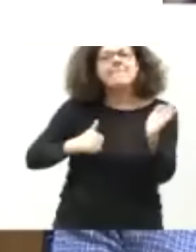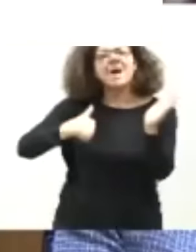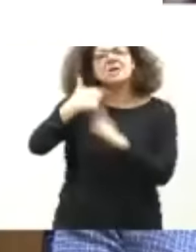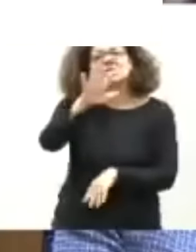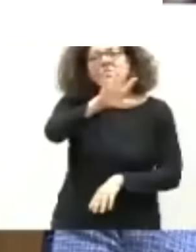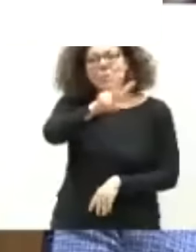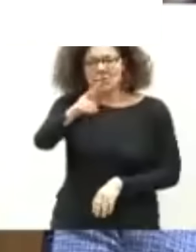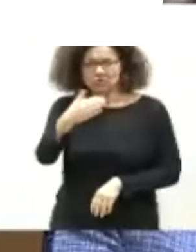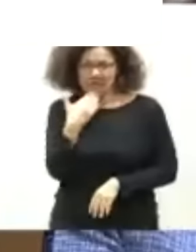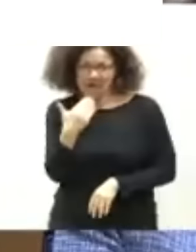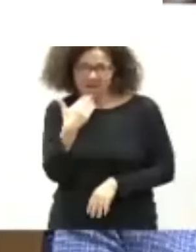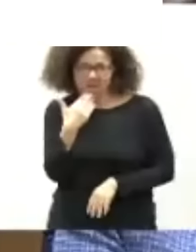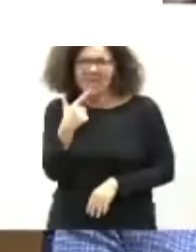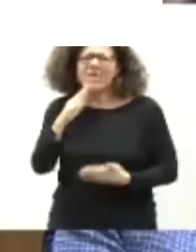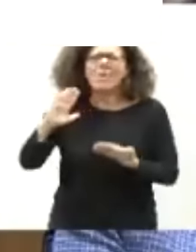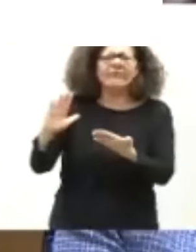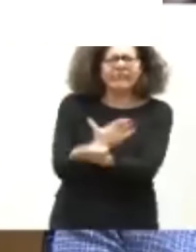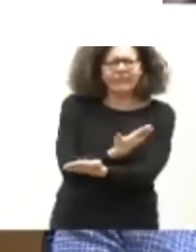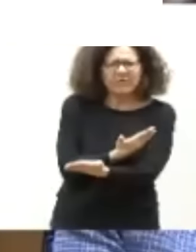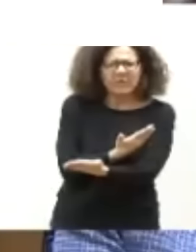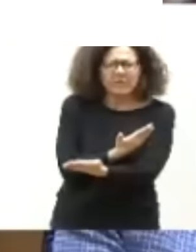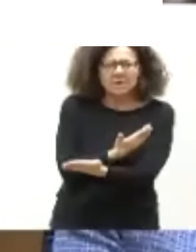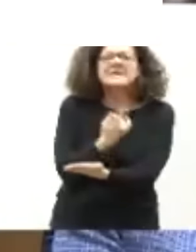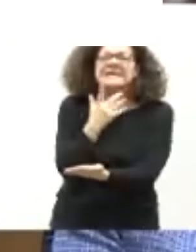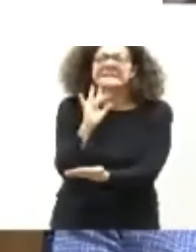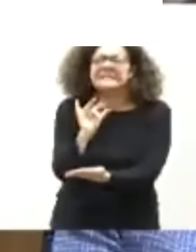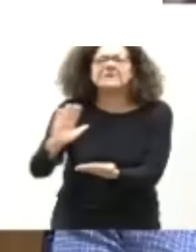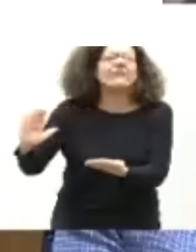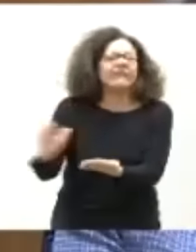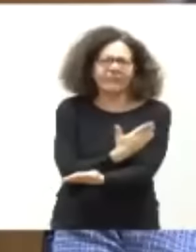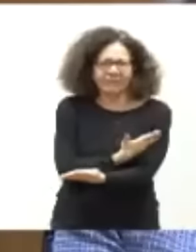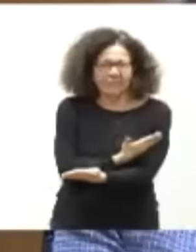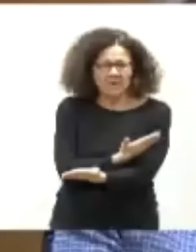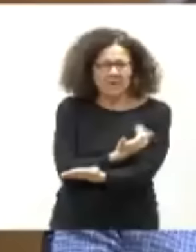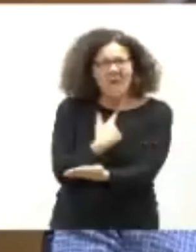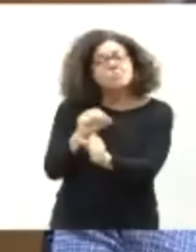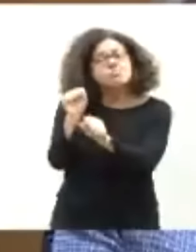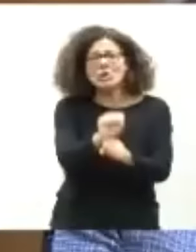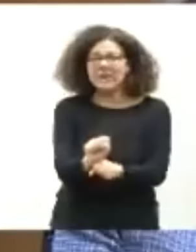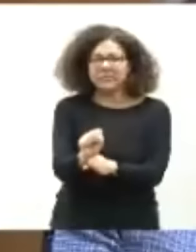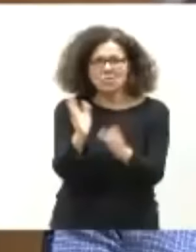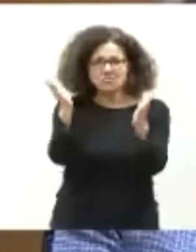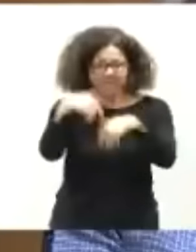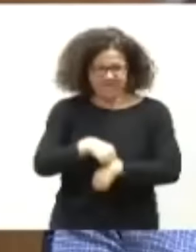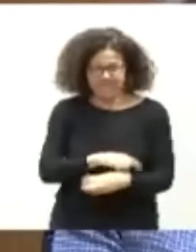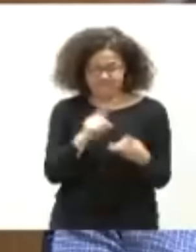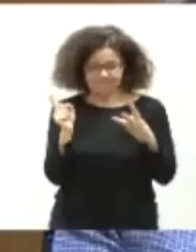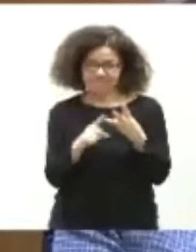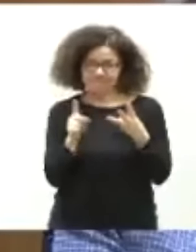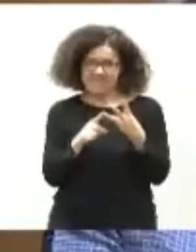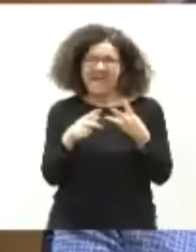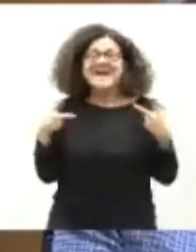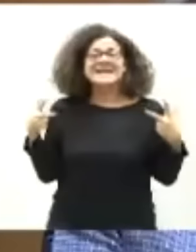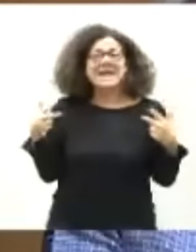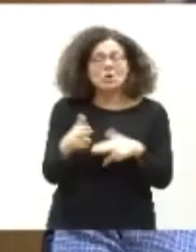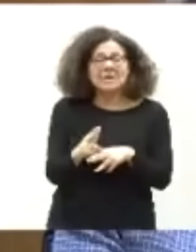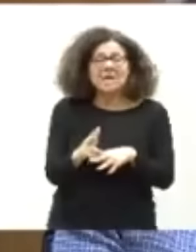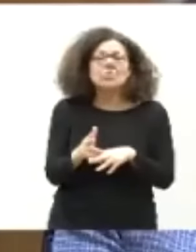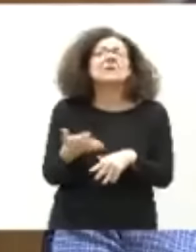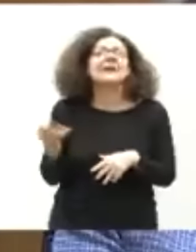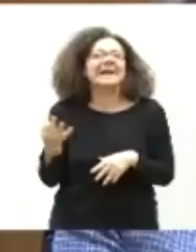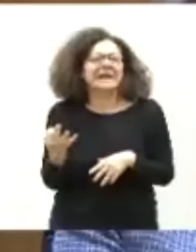52 años. Y digo fulminar, señorías. Sí, fulminar y dejarlo sin protección. Y tres, recortaron nada más y